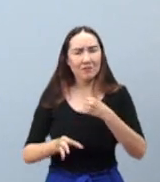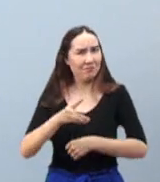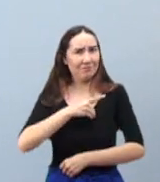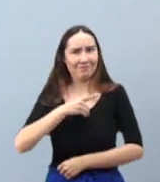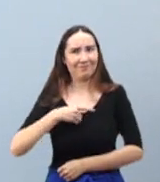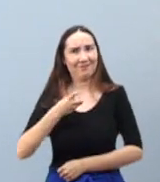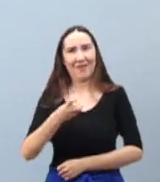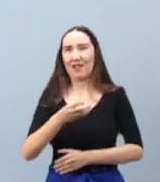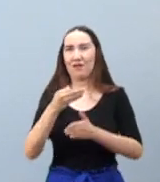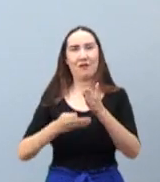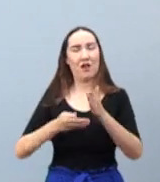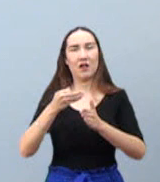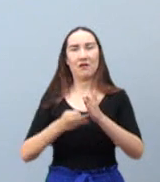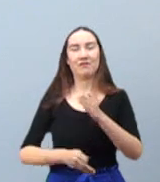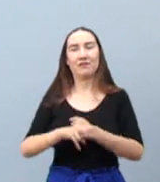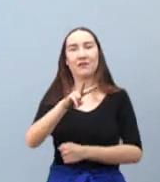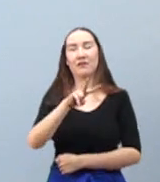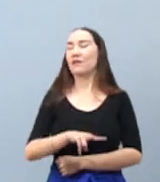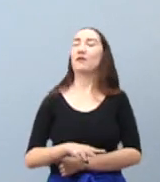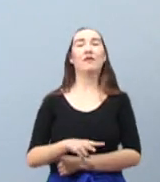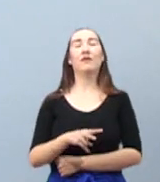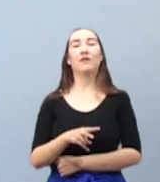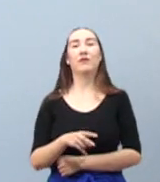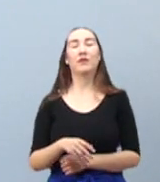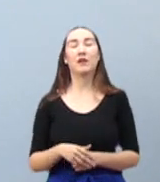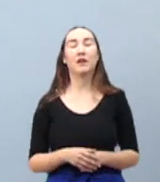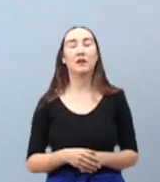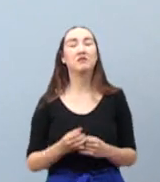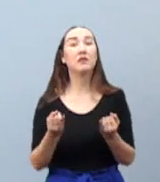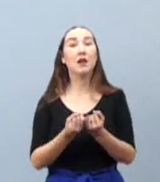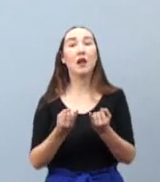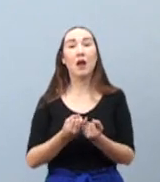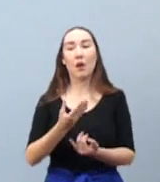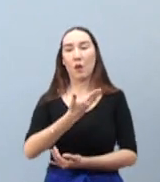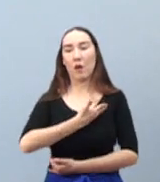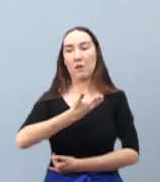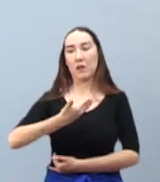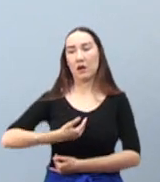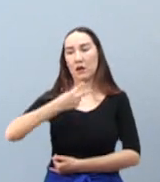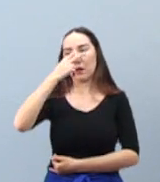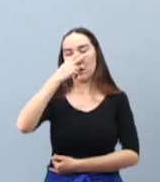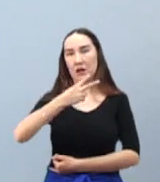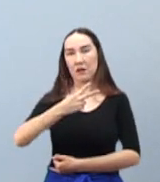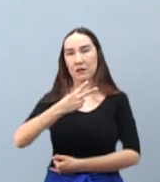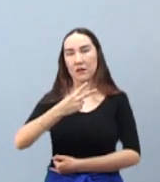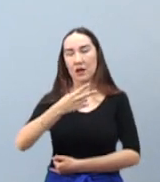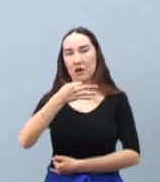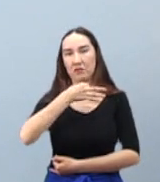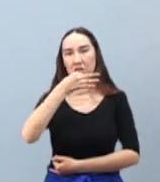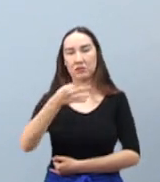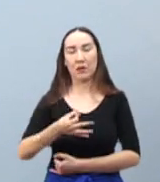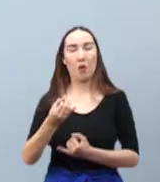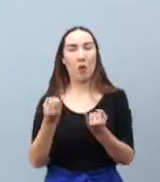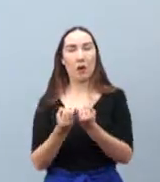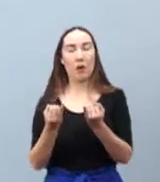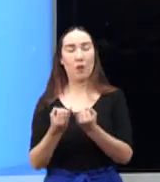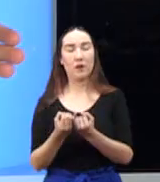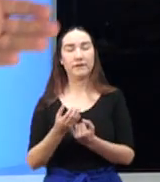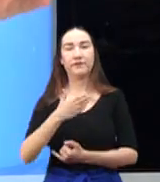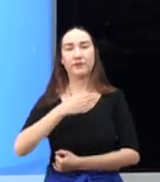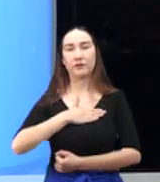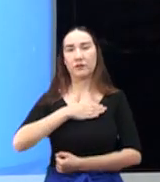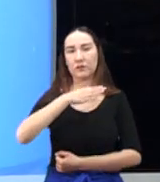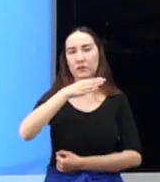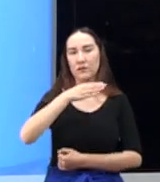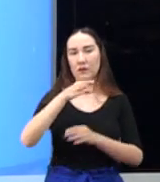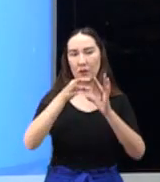cierto. Y como dice Pau, les cayó como un anillo al dedo y como dijo el presidente, sobre la pandemia precisamente. Es correcto. De hecho, comentaba cuando iniciaban